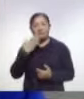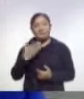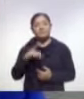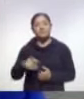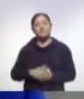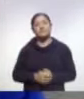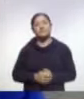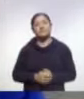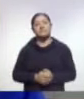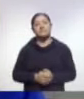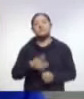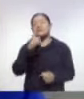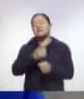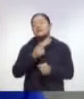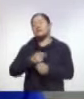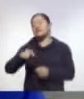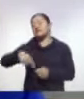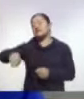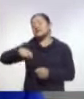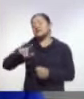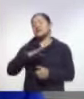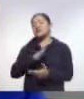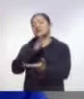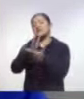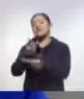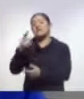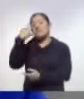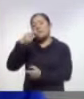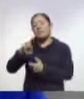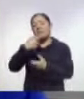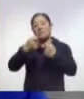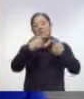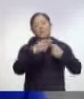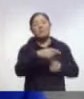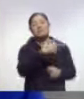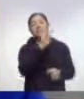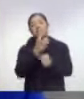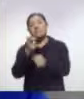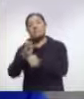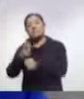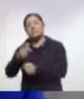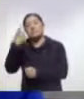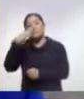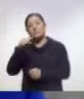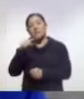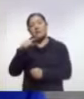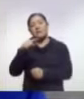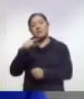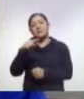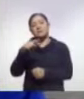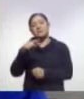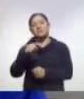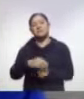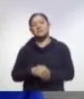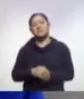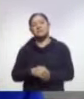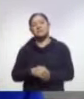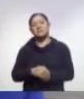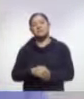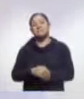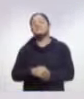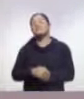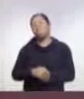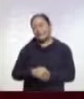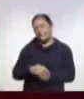colocarse una malla supralingual que solo le permitiría ingerir líquidos y la segunda para hacer que la retiraran porque efectivamente no la dejaba